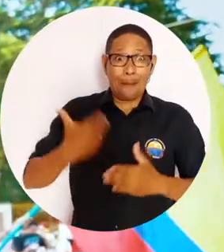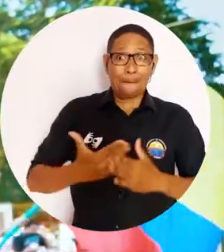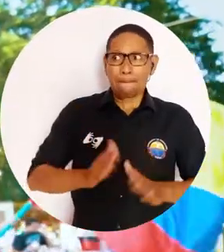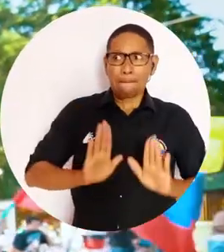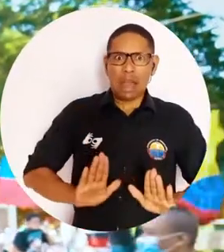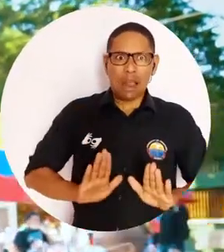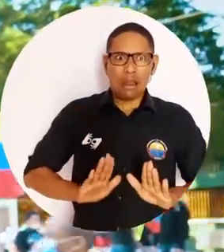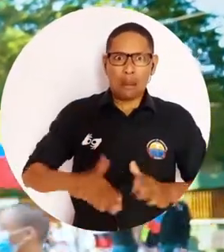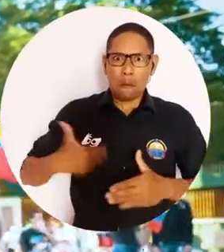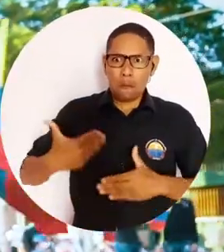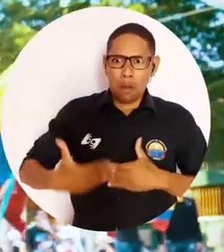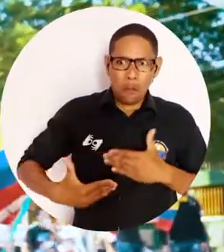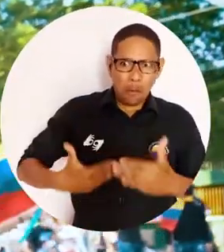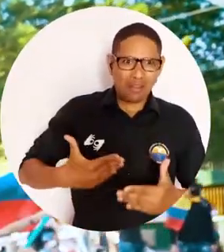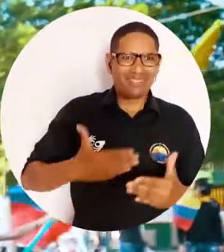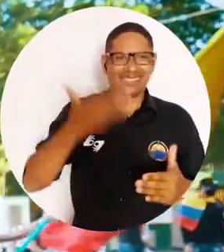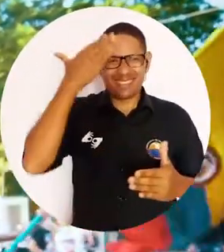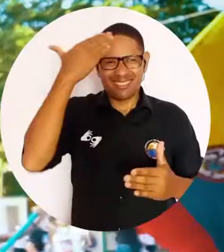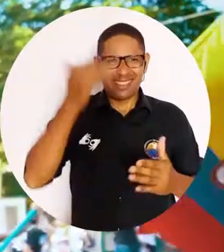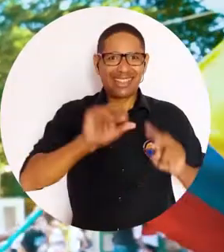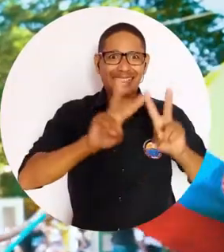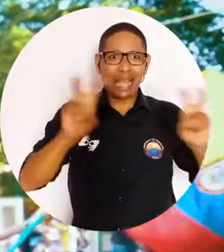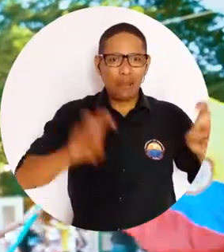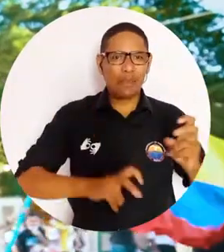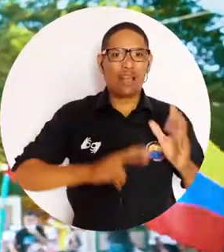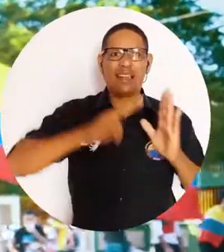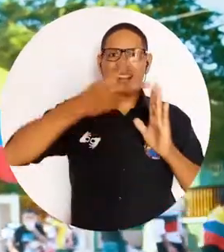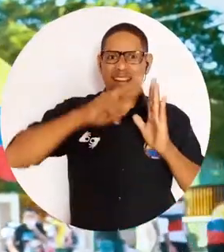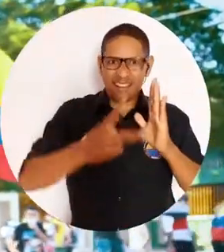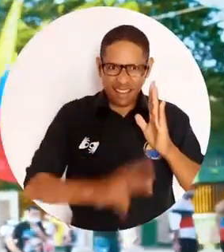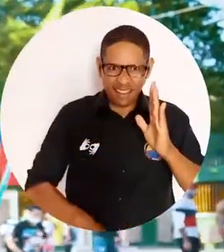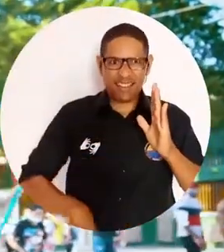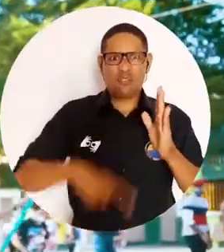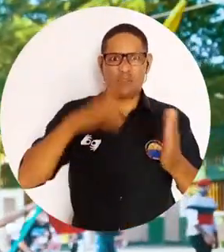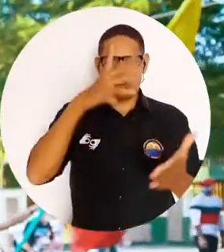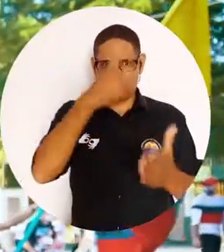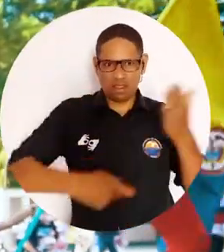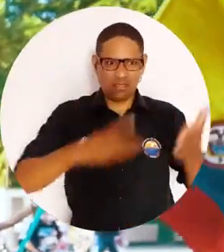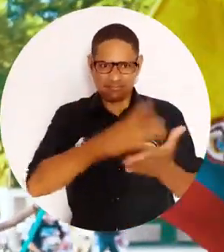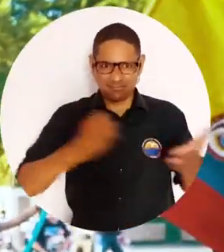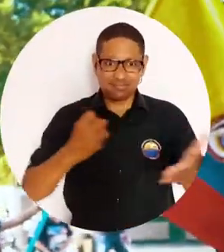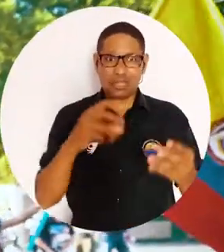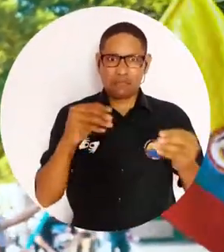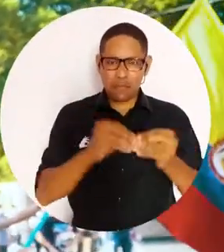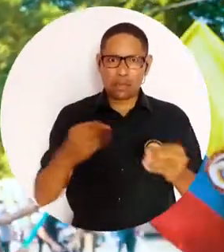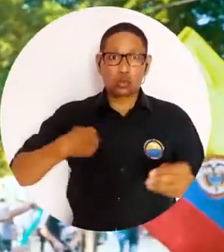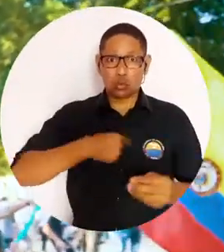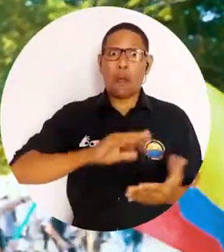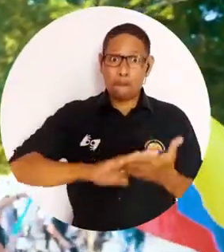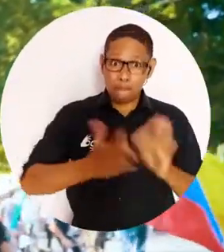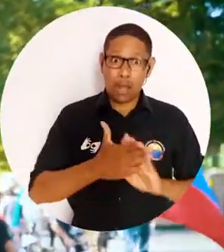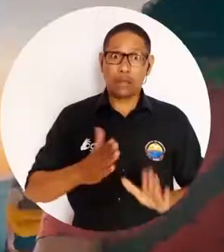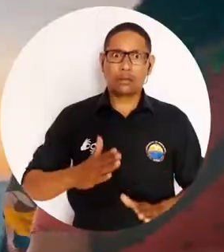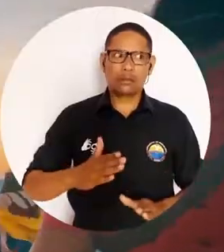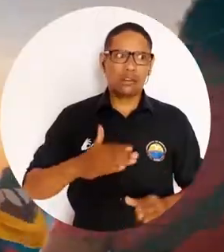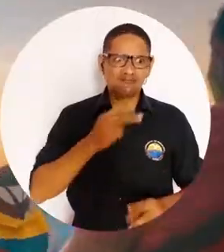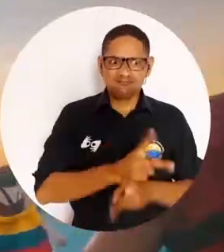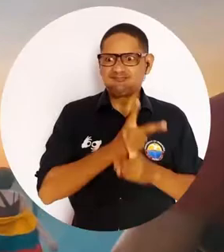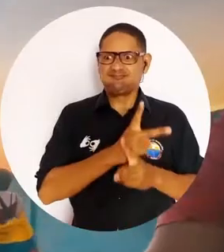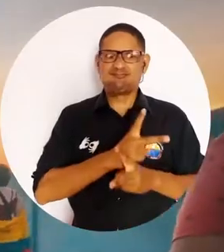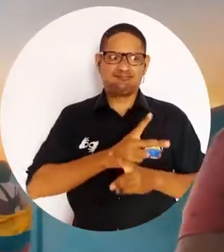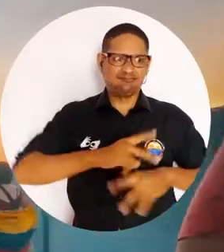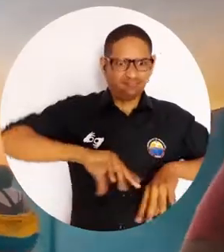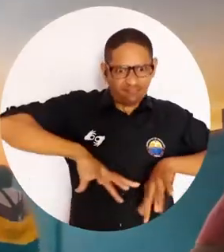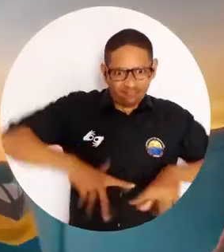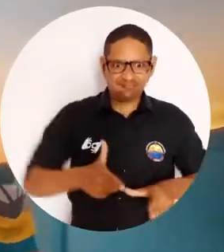paro nacional por las diferentes reformas que había que implementar el gobierno. Nos salimos y nos manifestamos de forma pacífica, sin violencia, sin